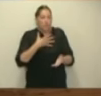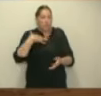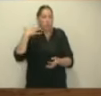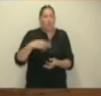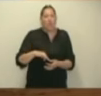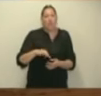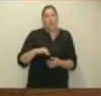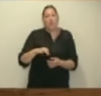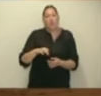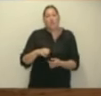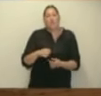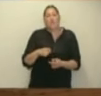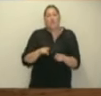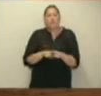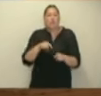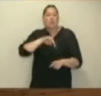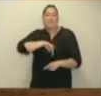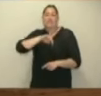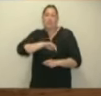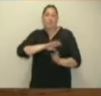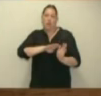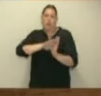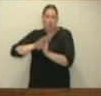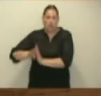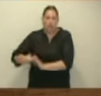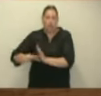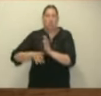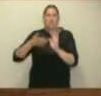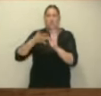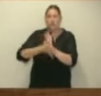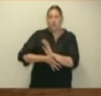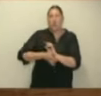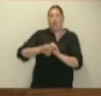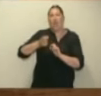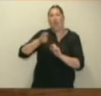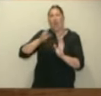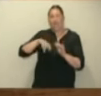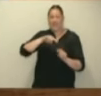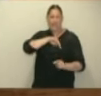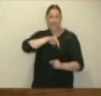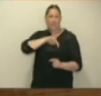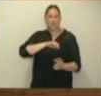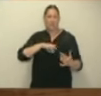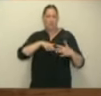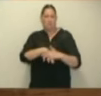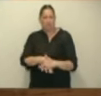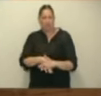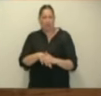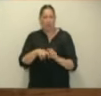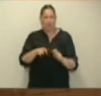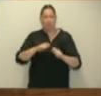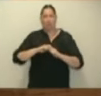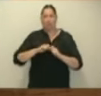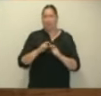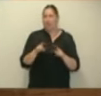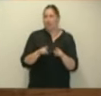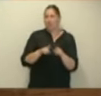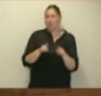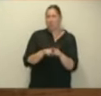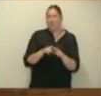ocasiones enturbian lo que son el entendimiento y enturbian, ya digo, la correcta comprensión que tienen los